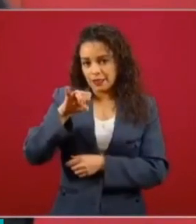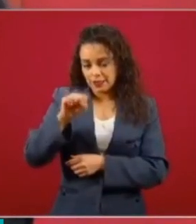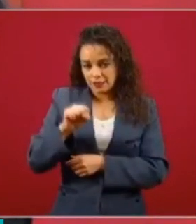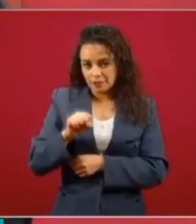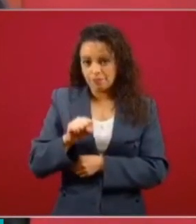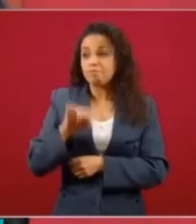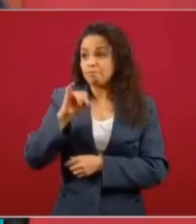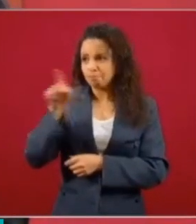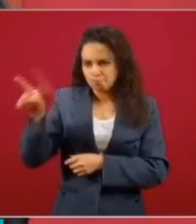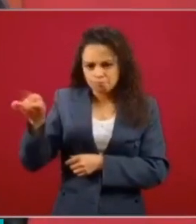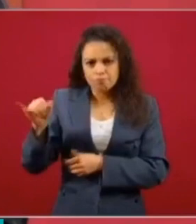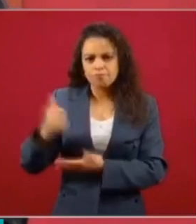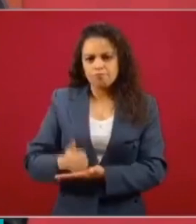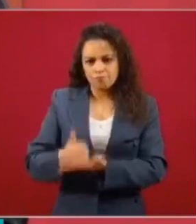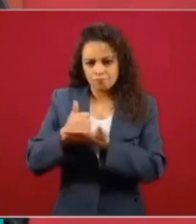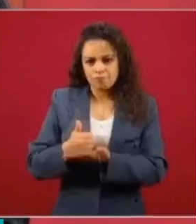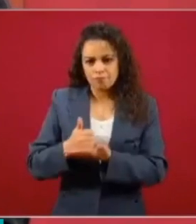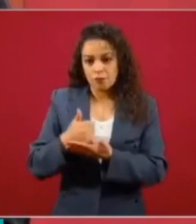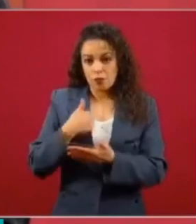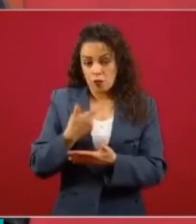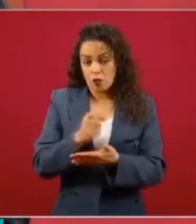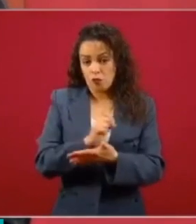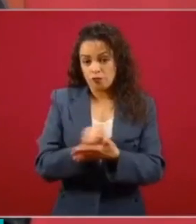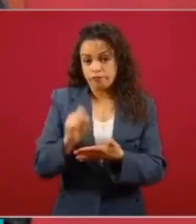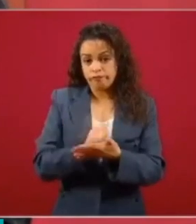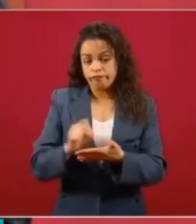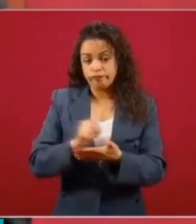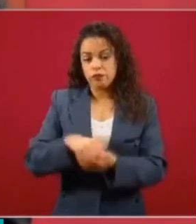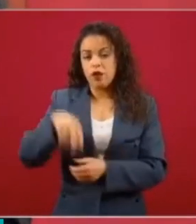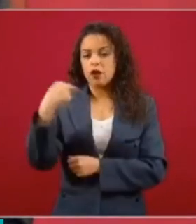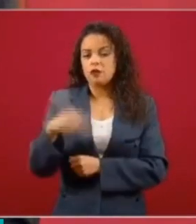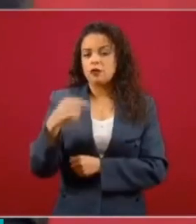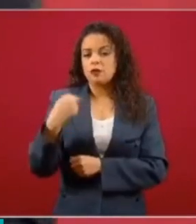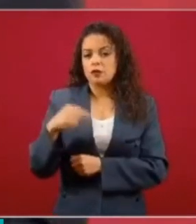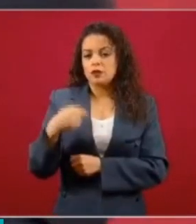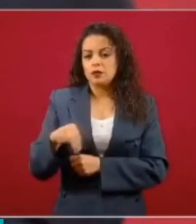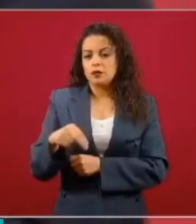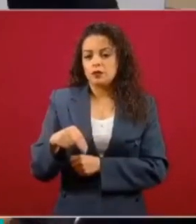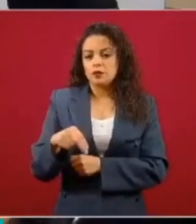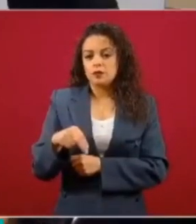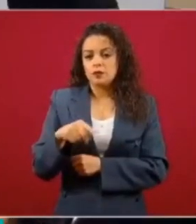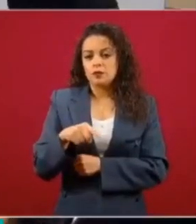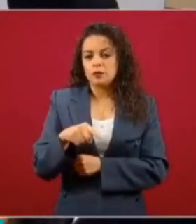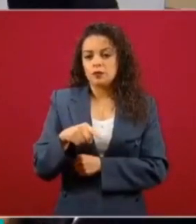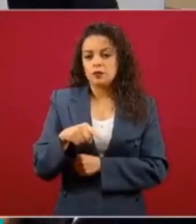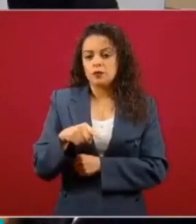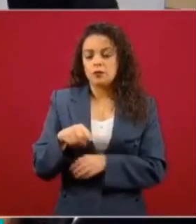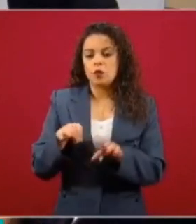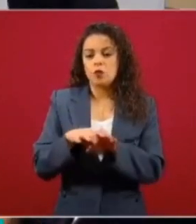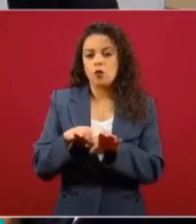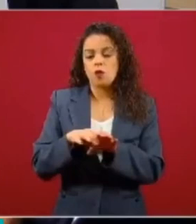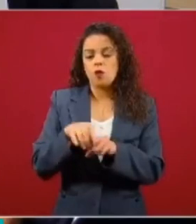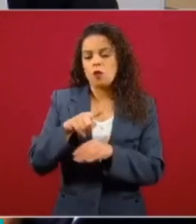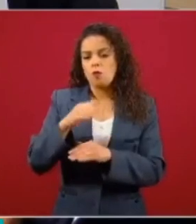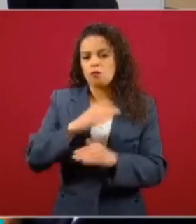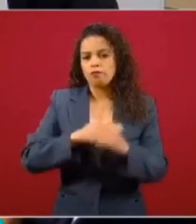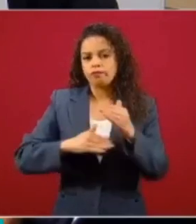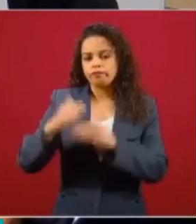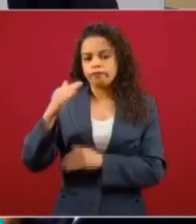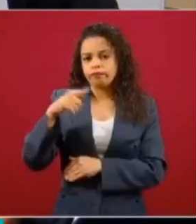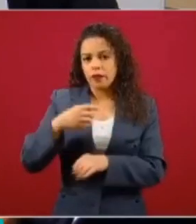Hice un trabajo de tesis que se llama La formación del Estado Nacional en México.